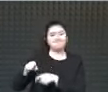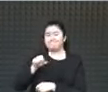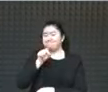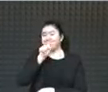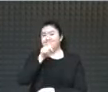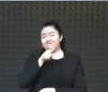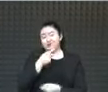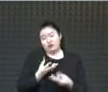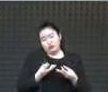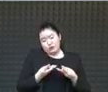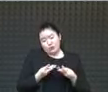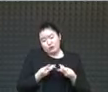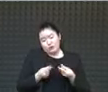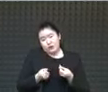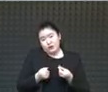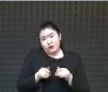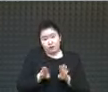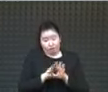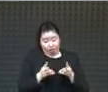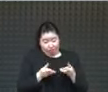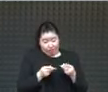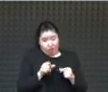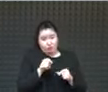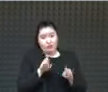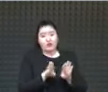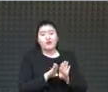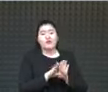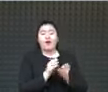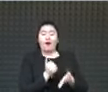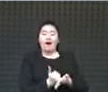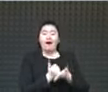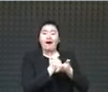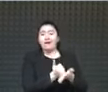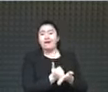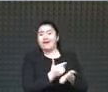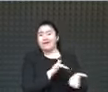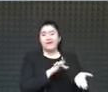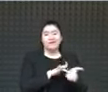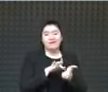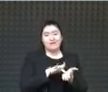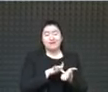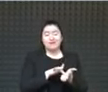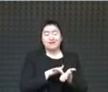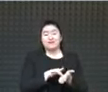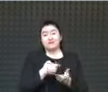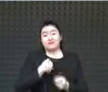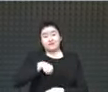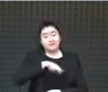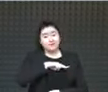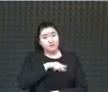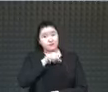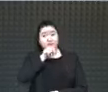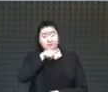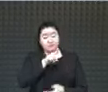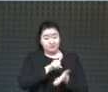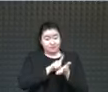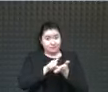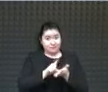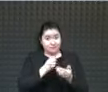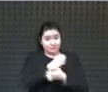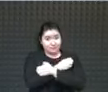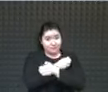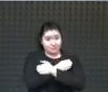otros inversiones, porque en realidad no son gastos, siempre la educación es una inversión. Entonces, estamos fortaleciendo el derecho a la educación,